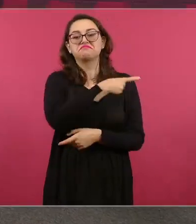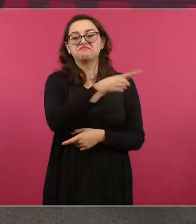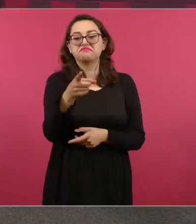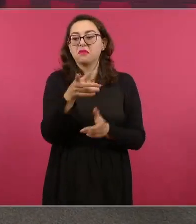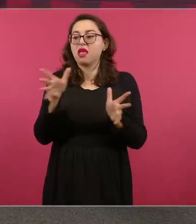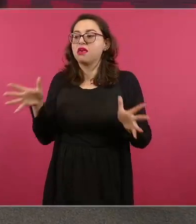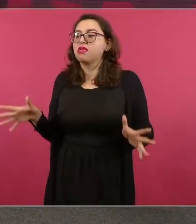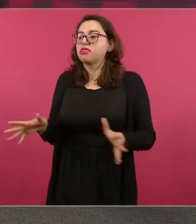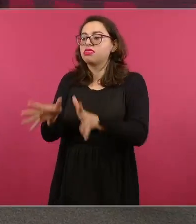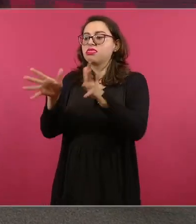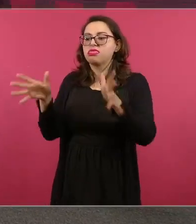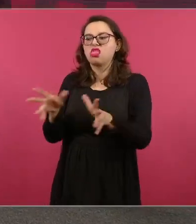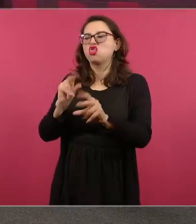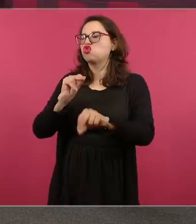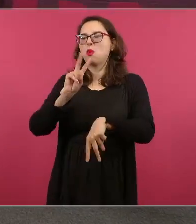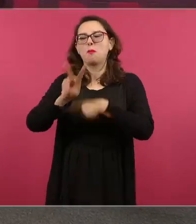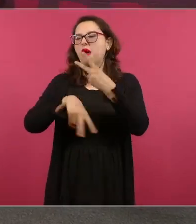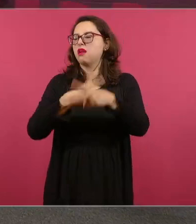votar,